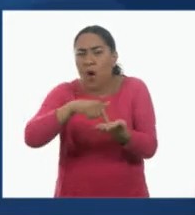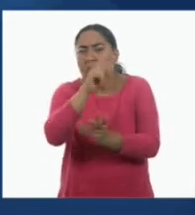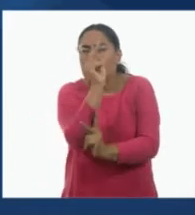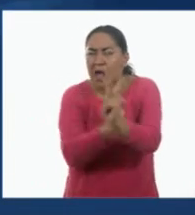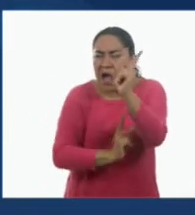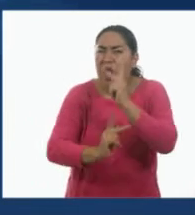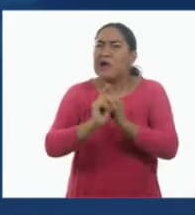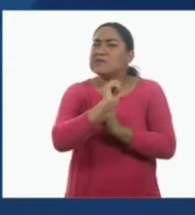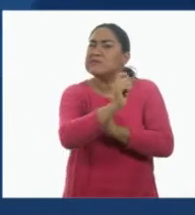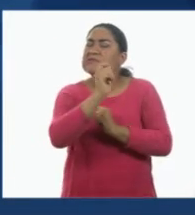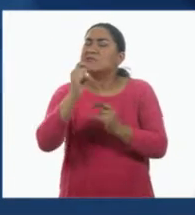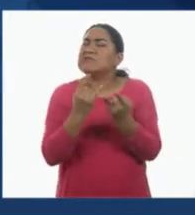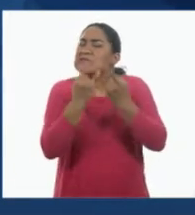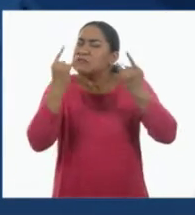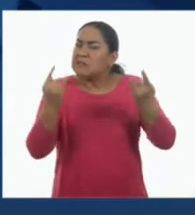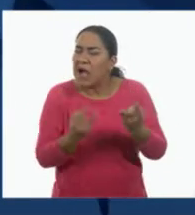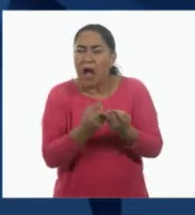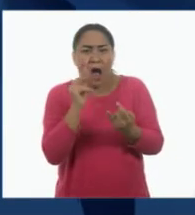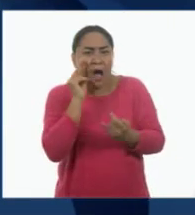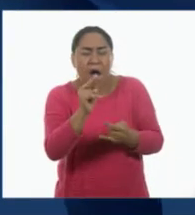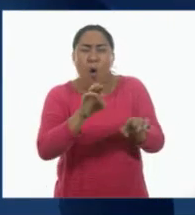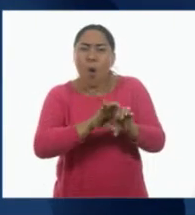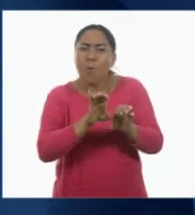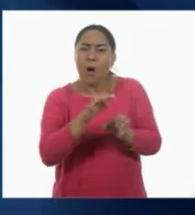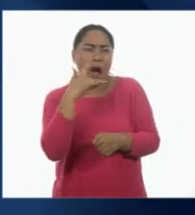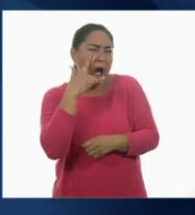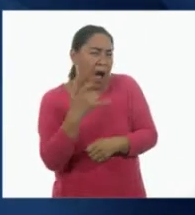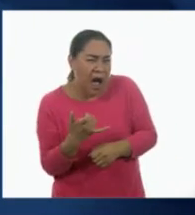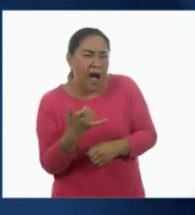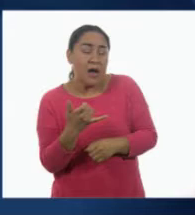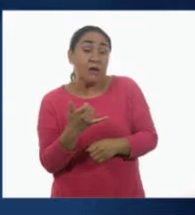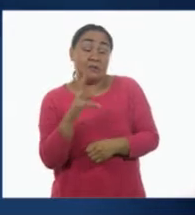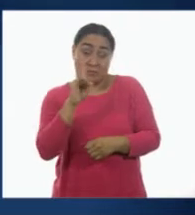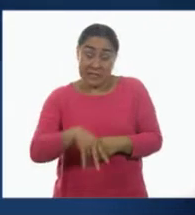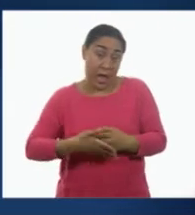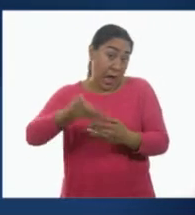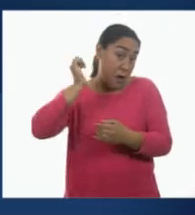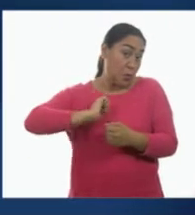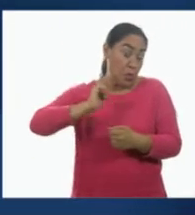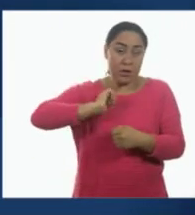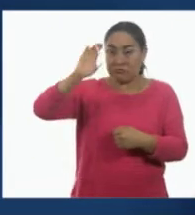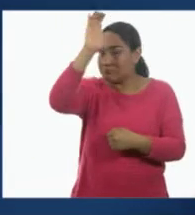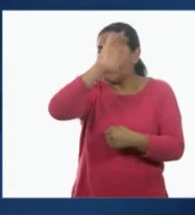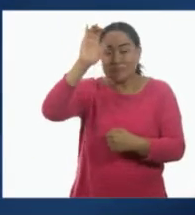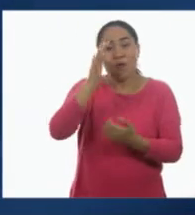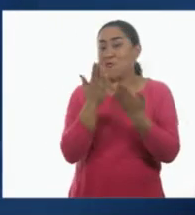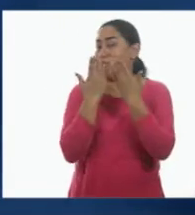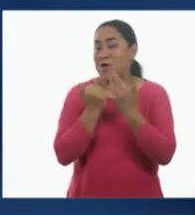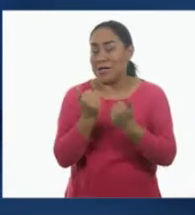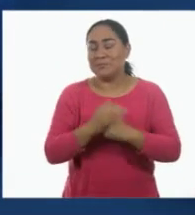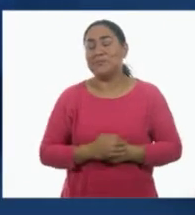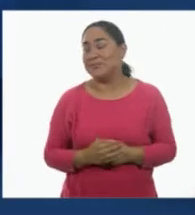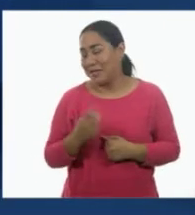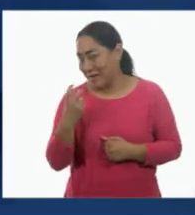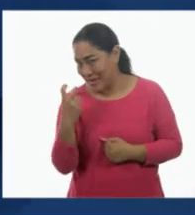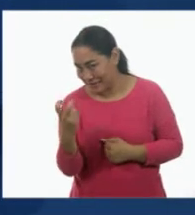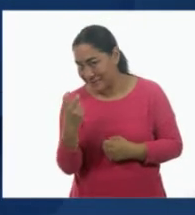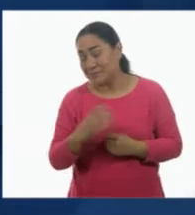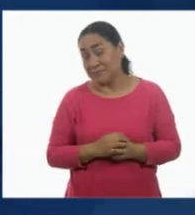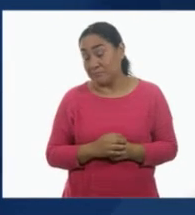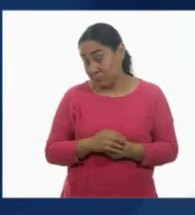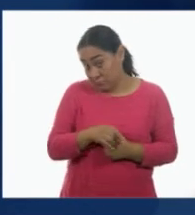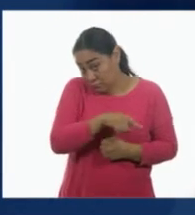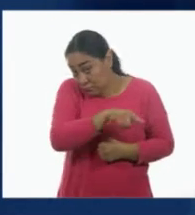de la naturaleza que le resultaban enigmáticos, porque las ciencias todavía no estaban tan desarrolladas. Exacto.